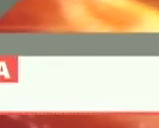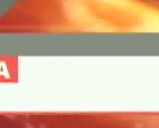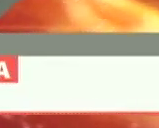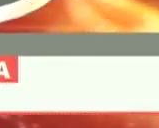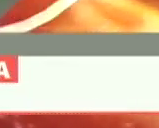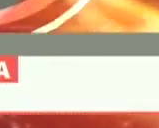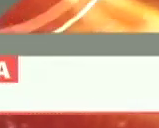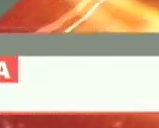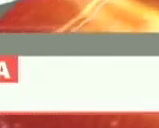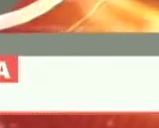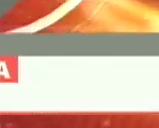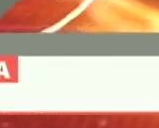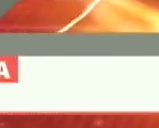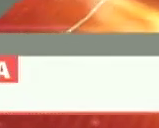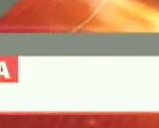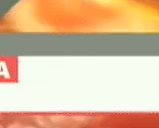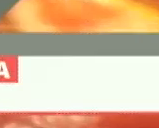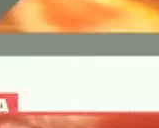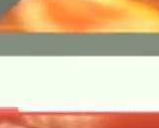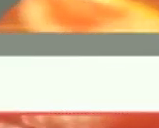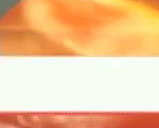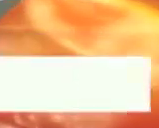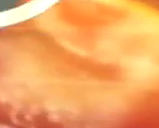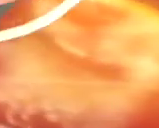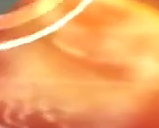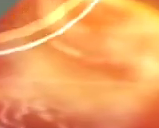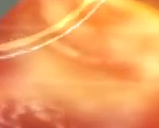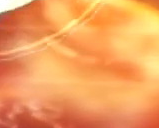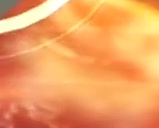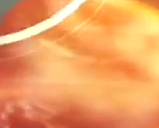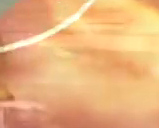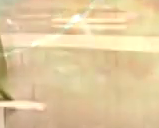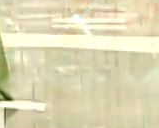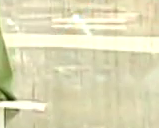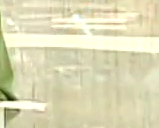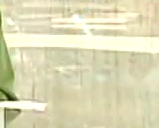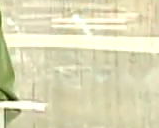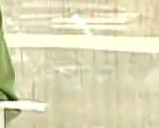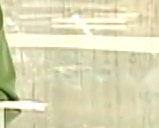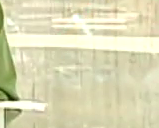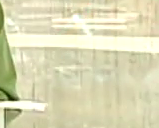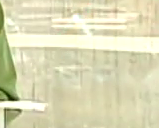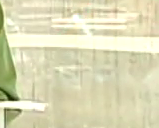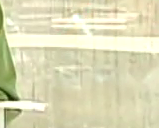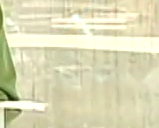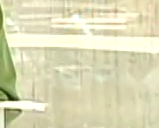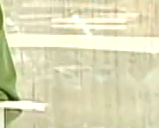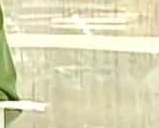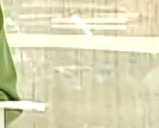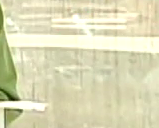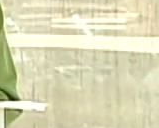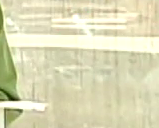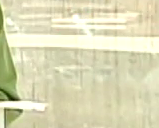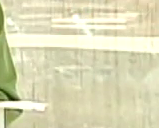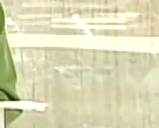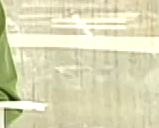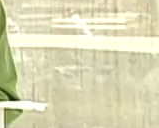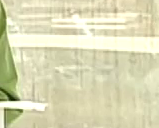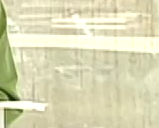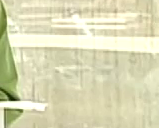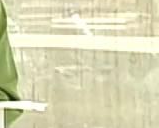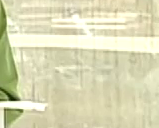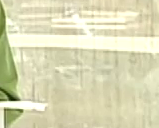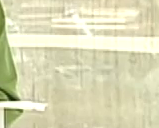Chávez vive, la patria sigue. Adelante, mi comandante. Muchas gracias, Rita. Tremendo informe.